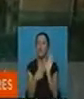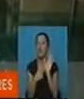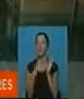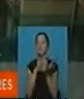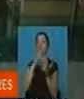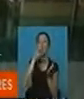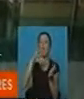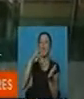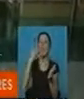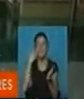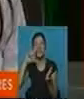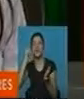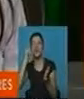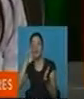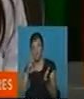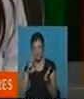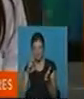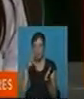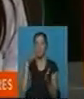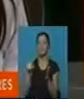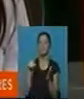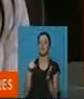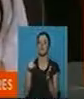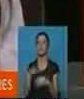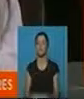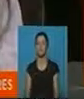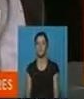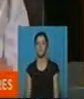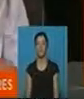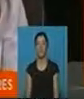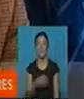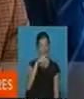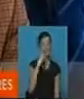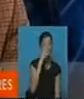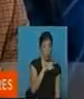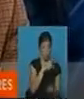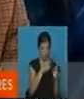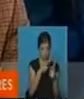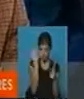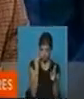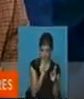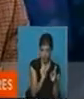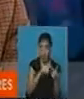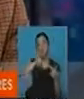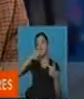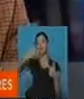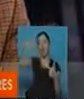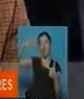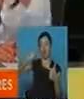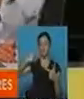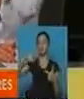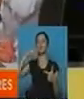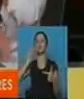copycat, la copia que se ha encontrado en este atacante y en otros, ya sea en Virginia, en